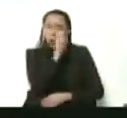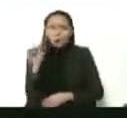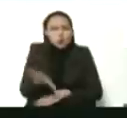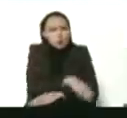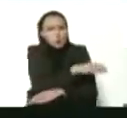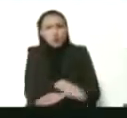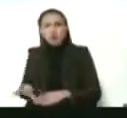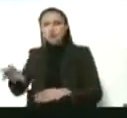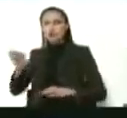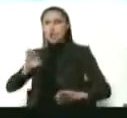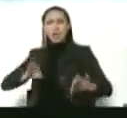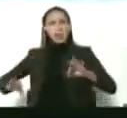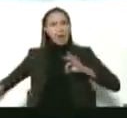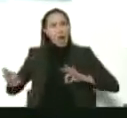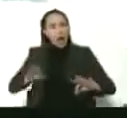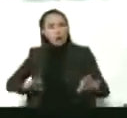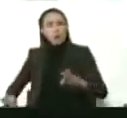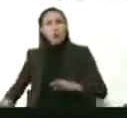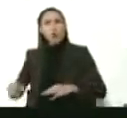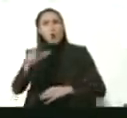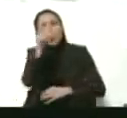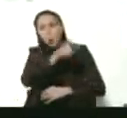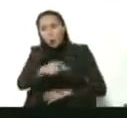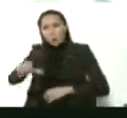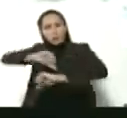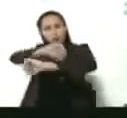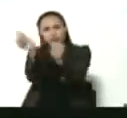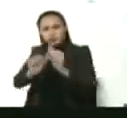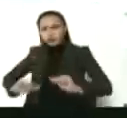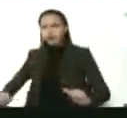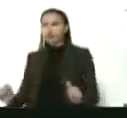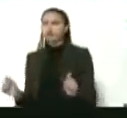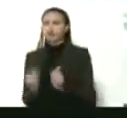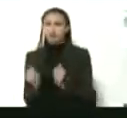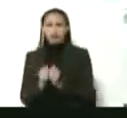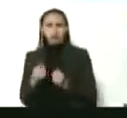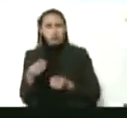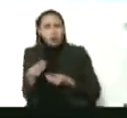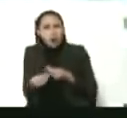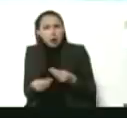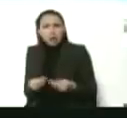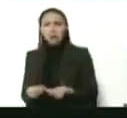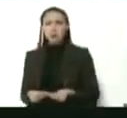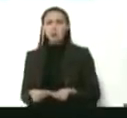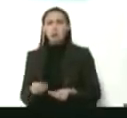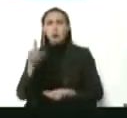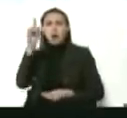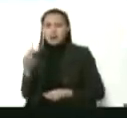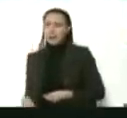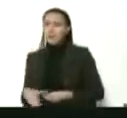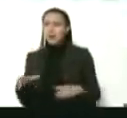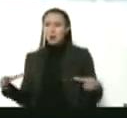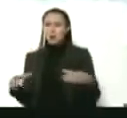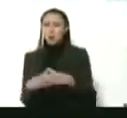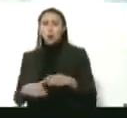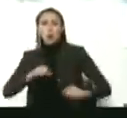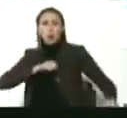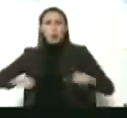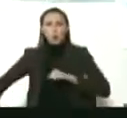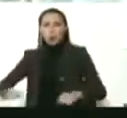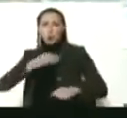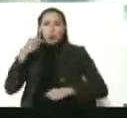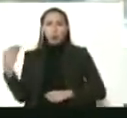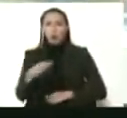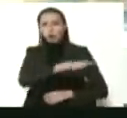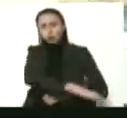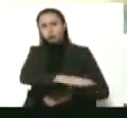movimiento teatral, los artesanos, las artesanas, los movimientos juveniles, los movimientos de niños,